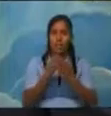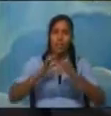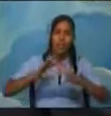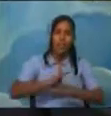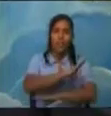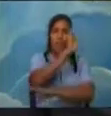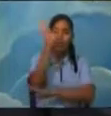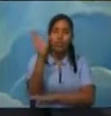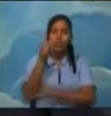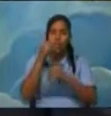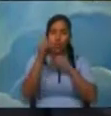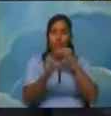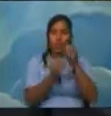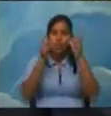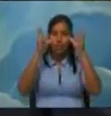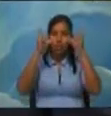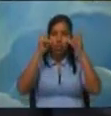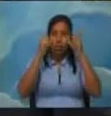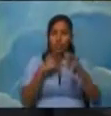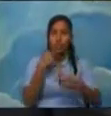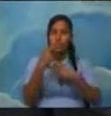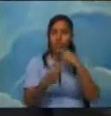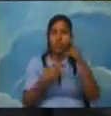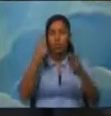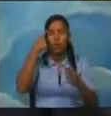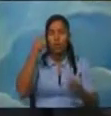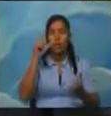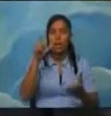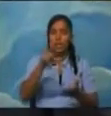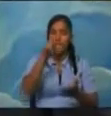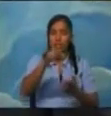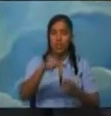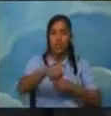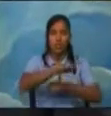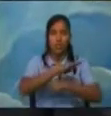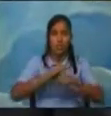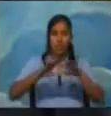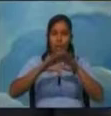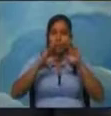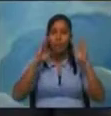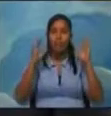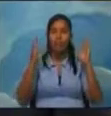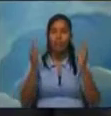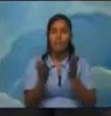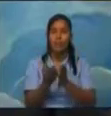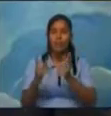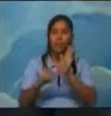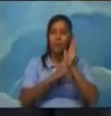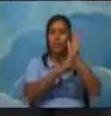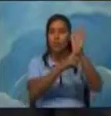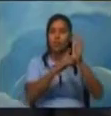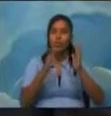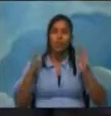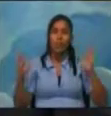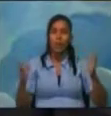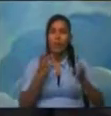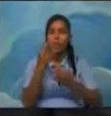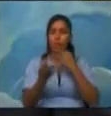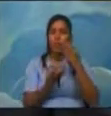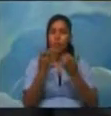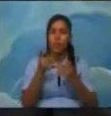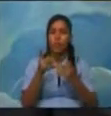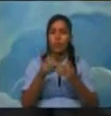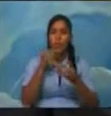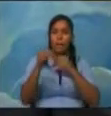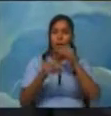te hizo oír su voz para enseñarte, y sobre la tierra te mostró su gran fuego, y has oído